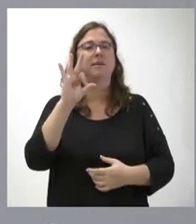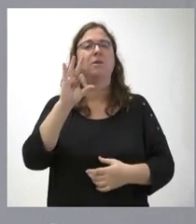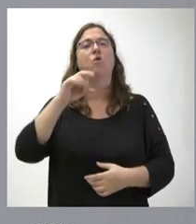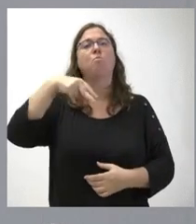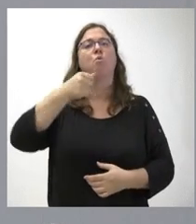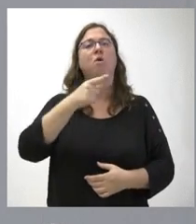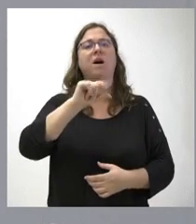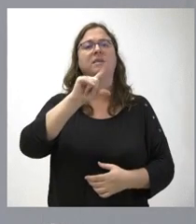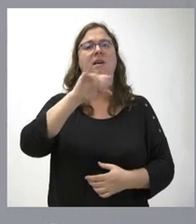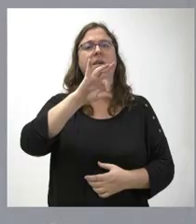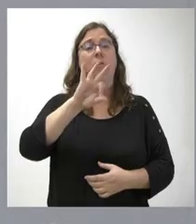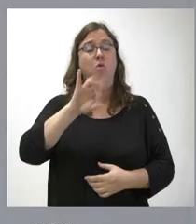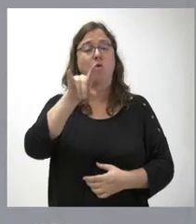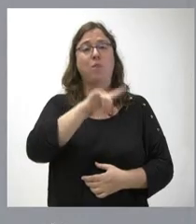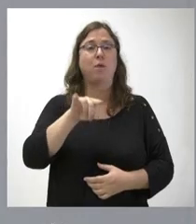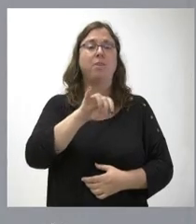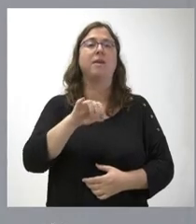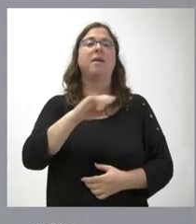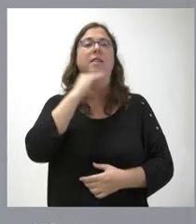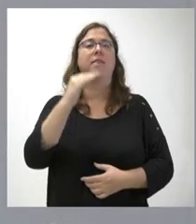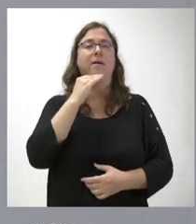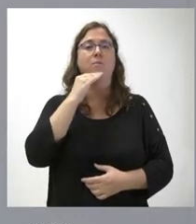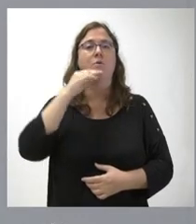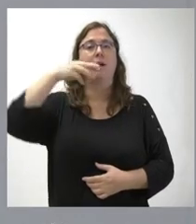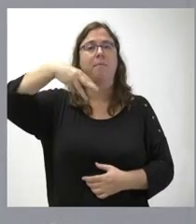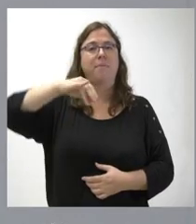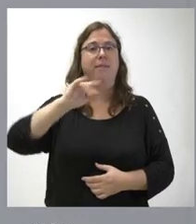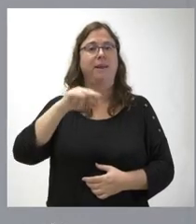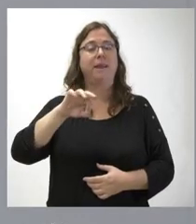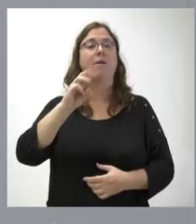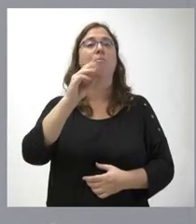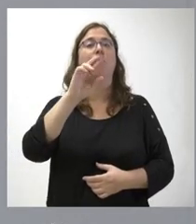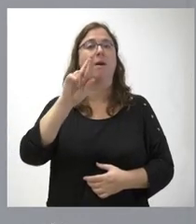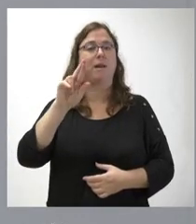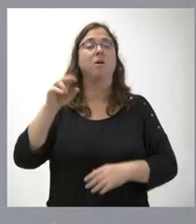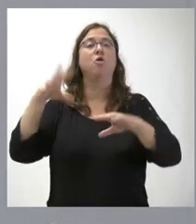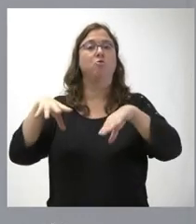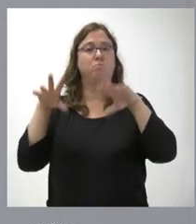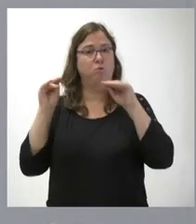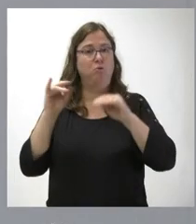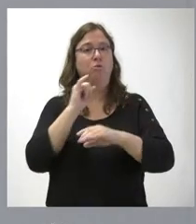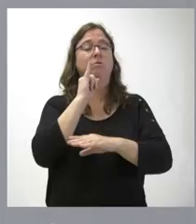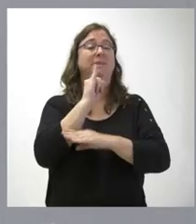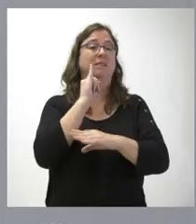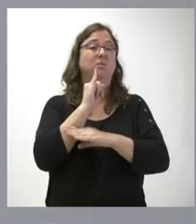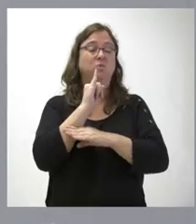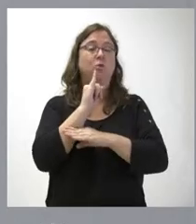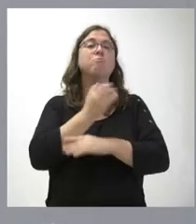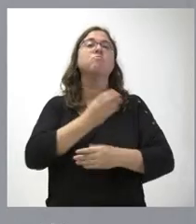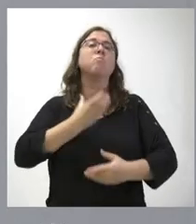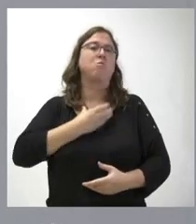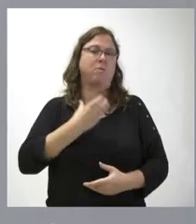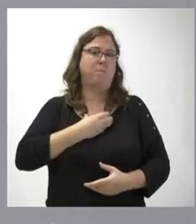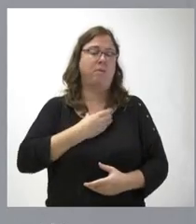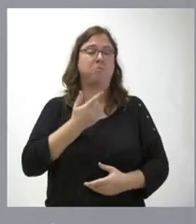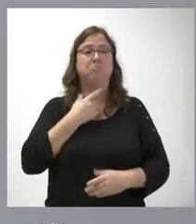Zamora y Medina de pomar en Burgos son institutos de educación secundaria de carácter municipal el de muga de hallazgo va a recibir